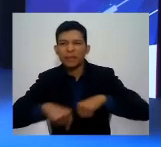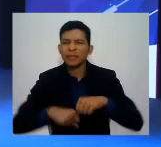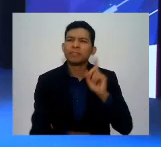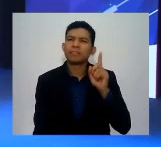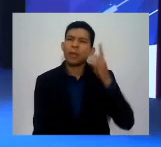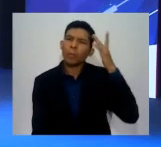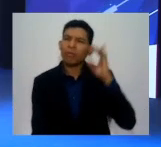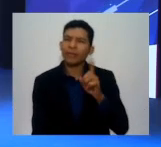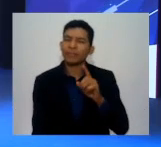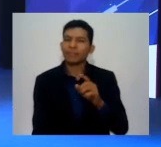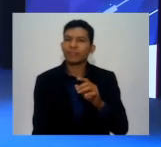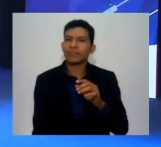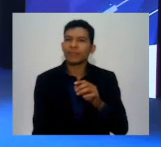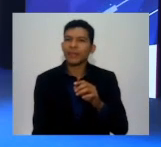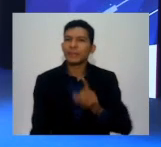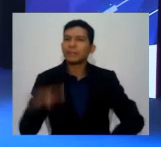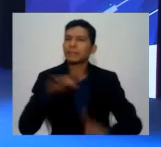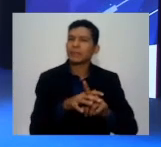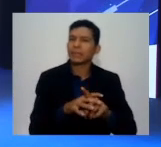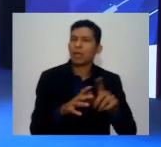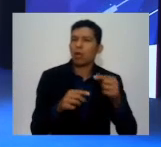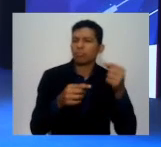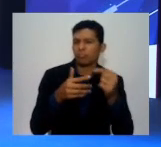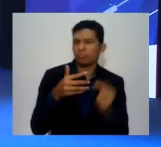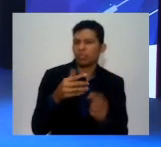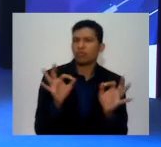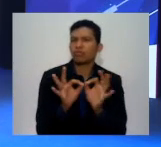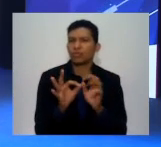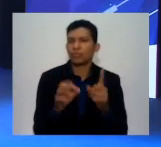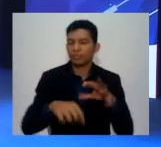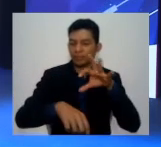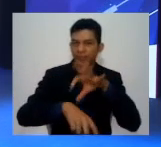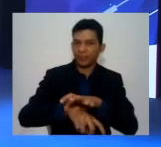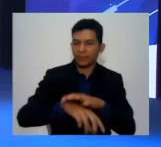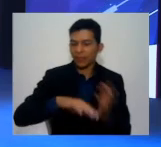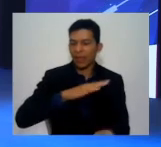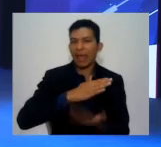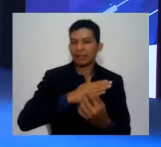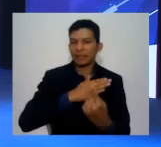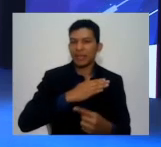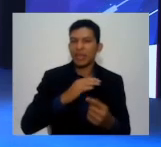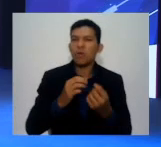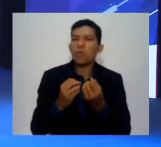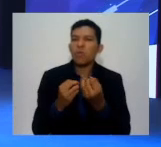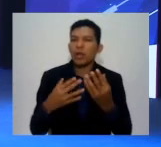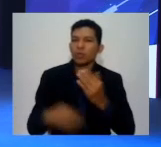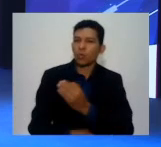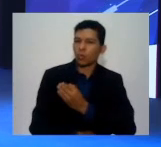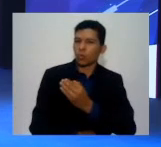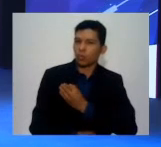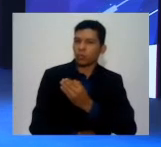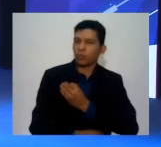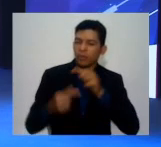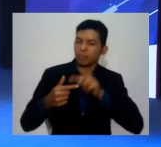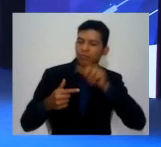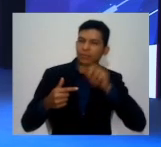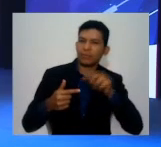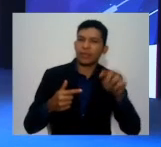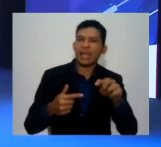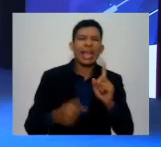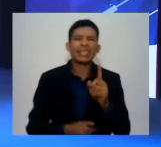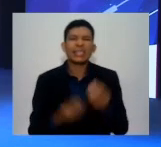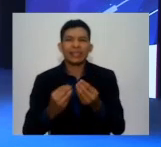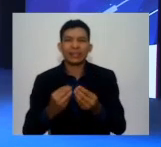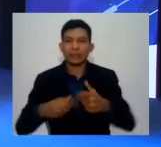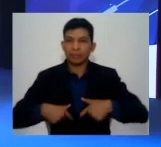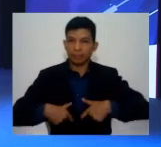la concentración de glucosa en sangre. Y también es muy útil porque sirve para ayudar a las personas con diabetes a mantener